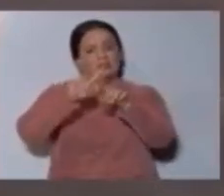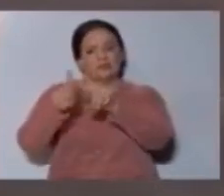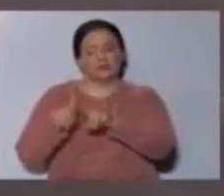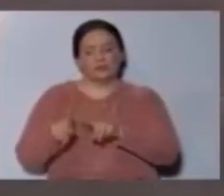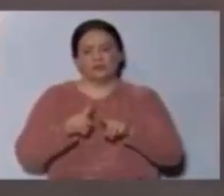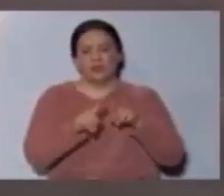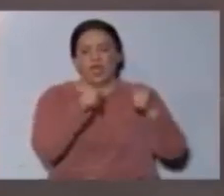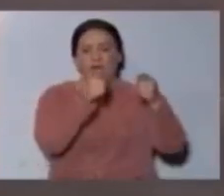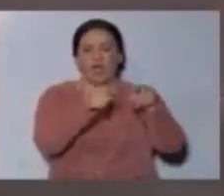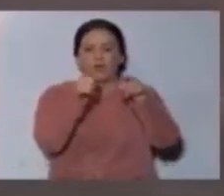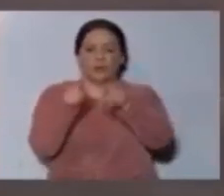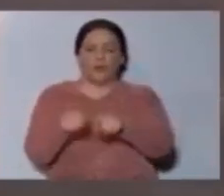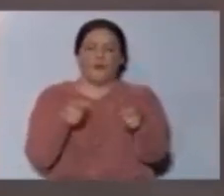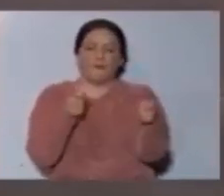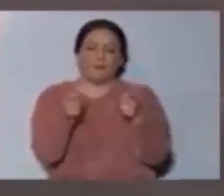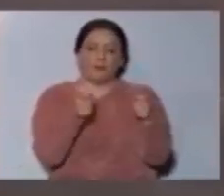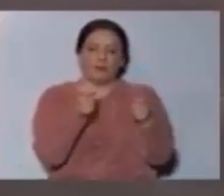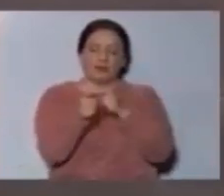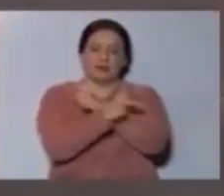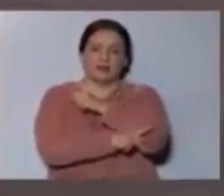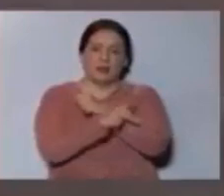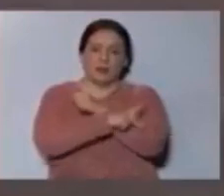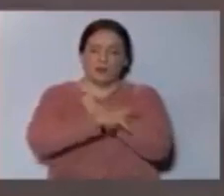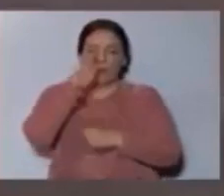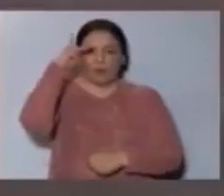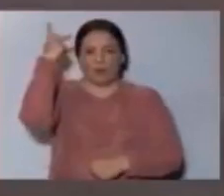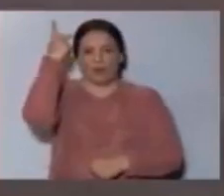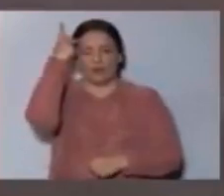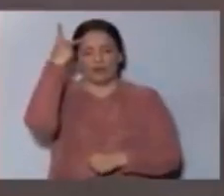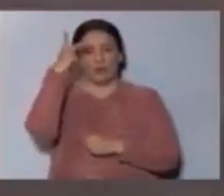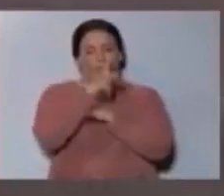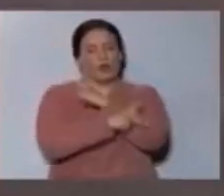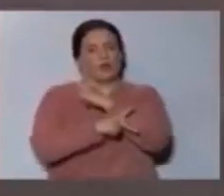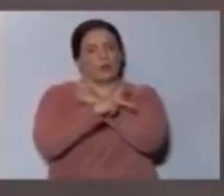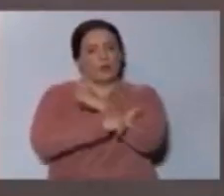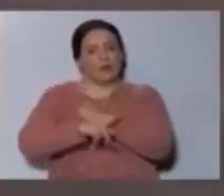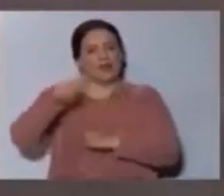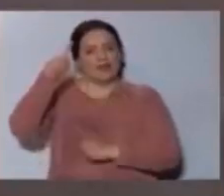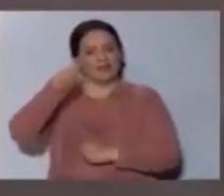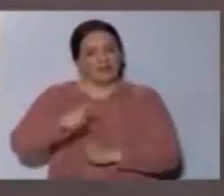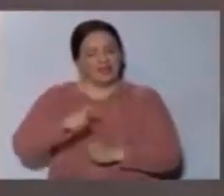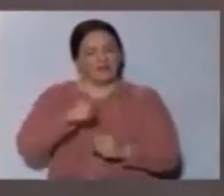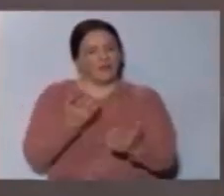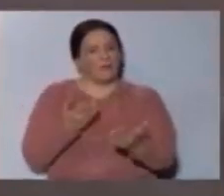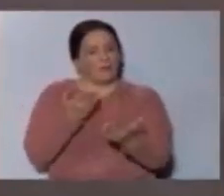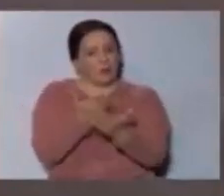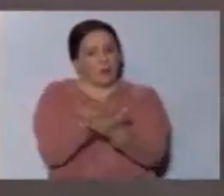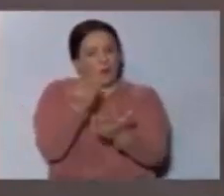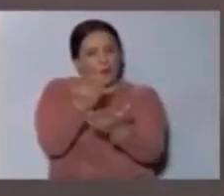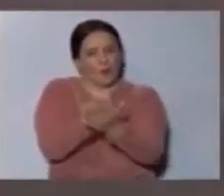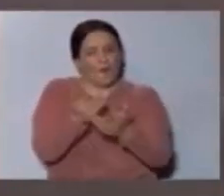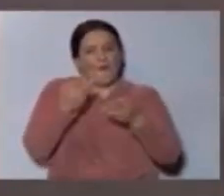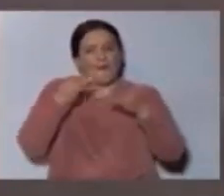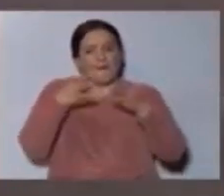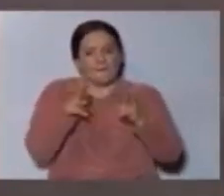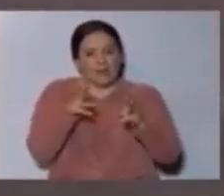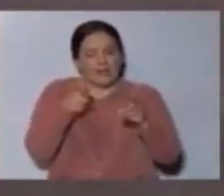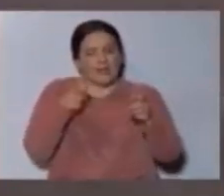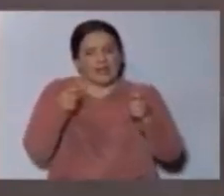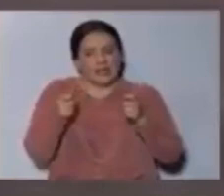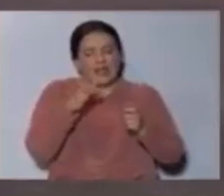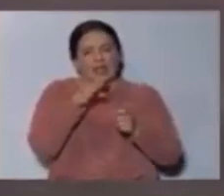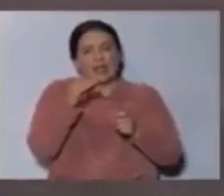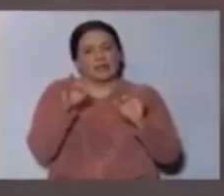la administración y al estado político de la República, y en el cual deberá además proponer las medidas que juzgue